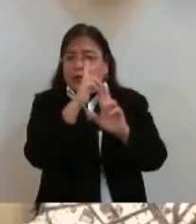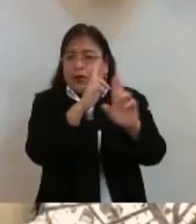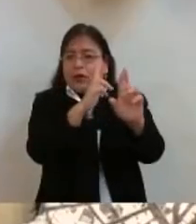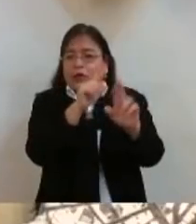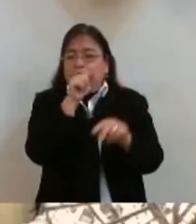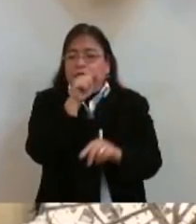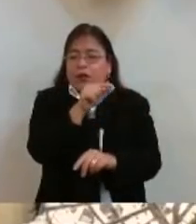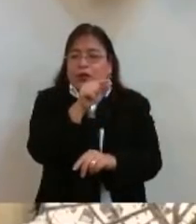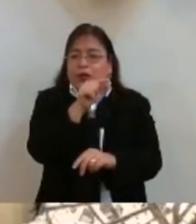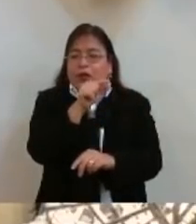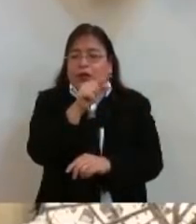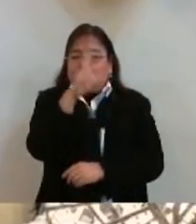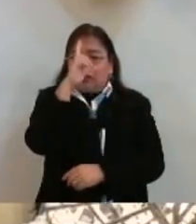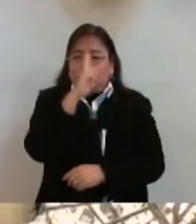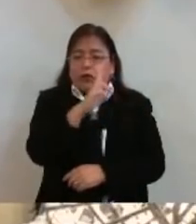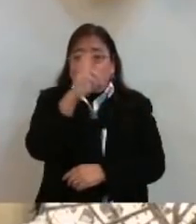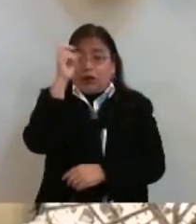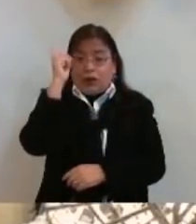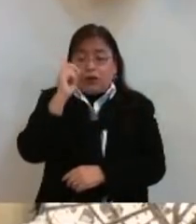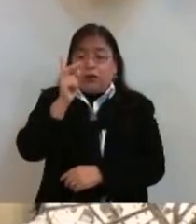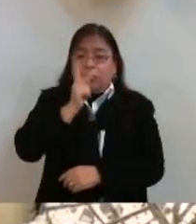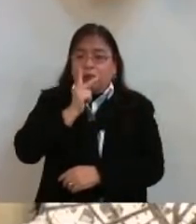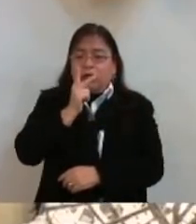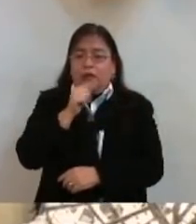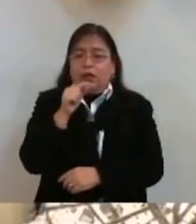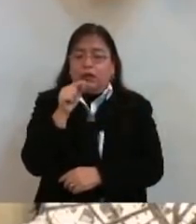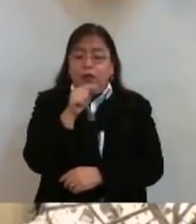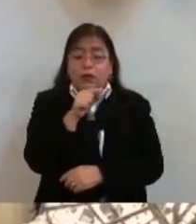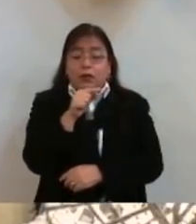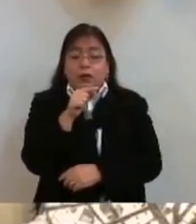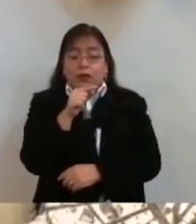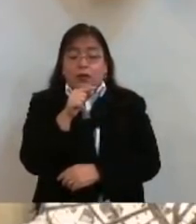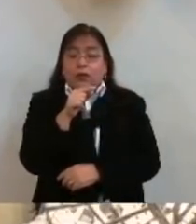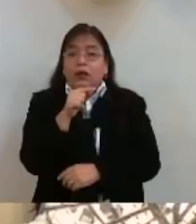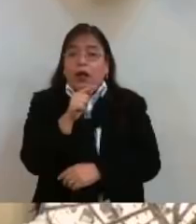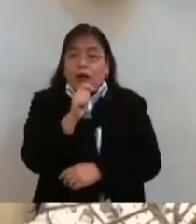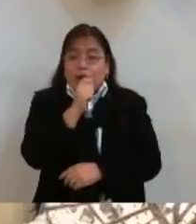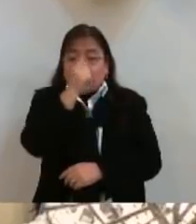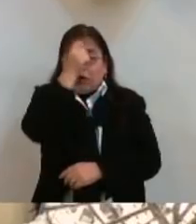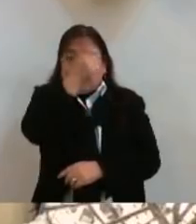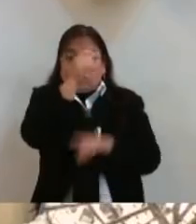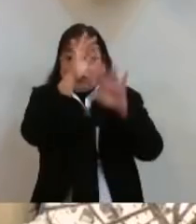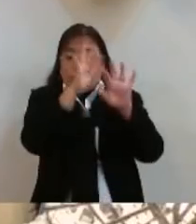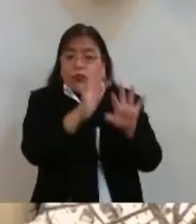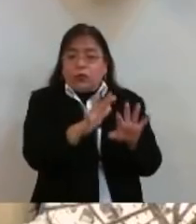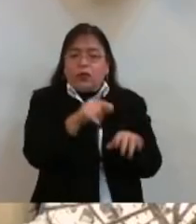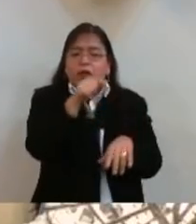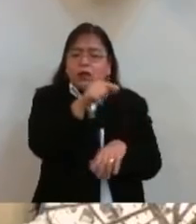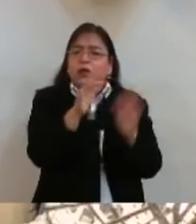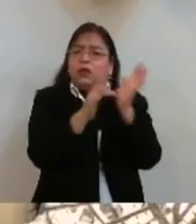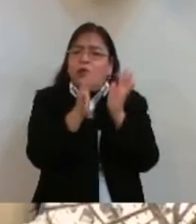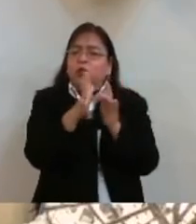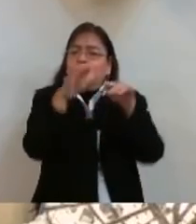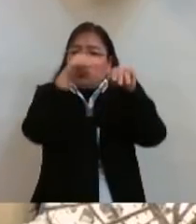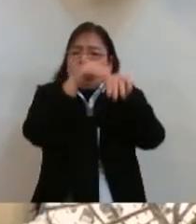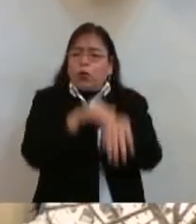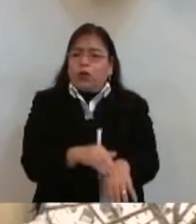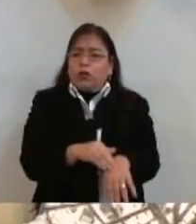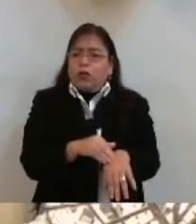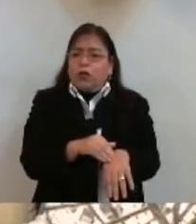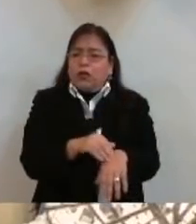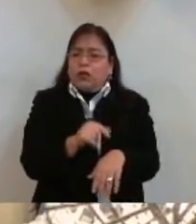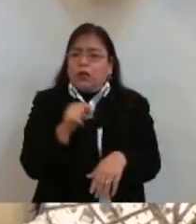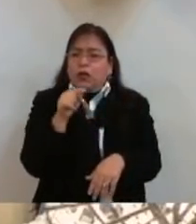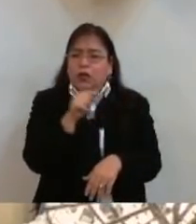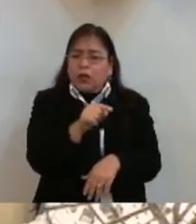Dios su Padre. Él lo bendice, Él obedece, Él